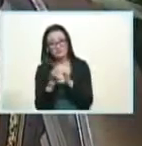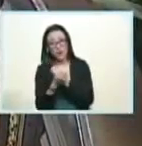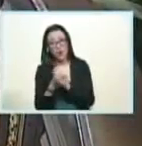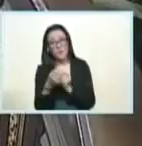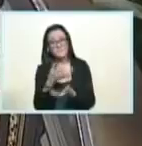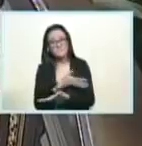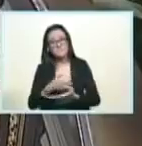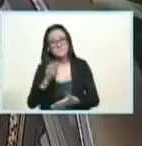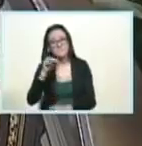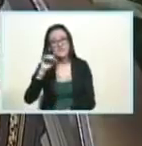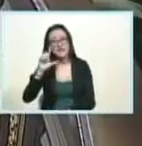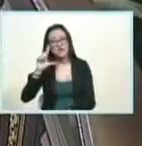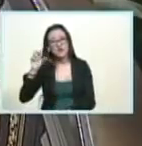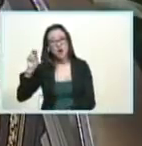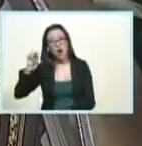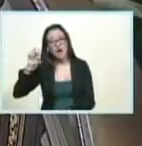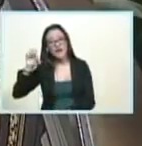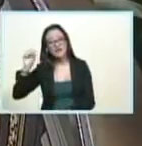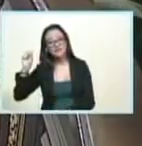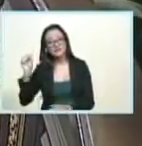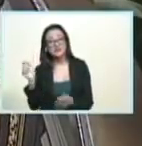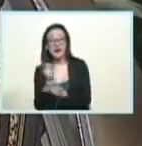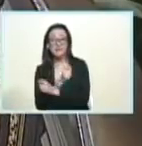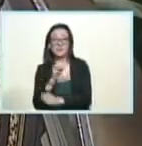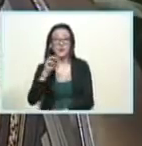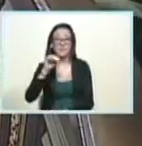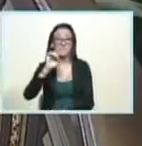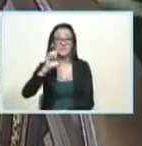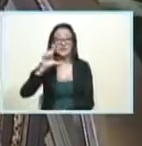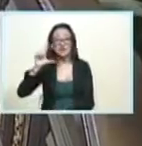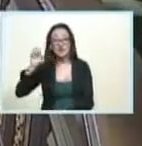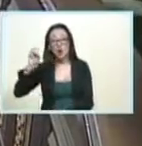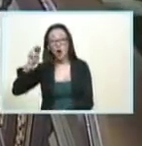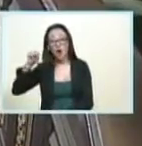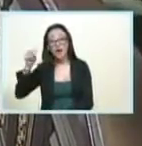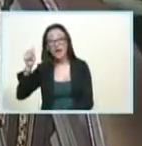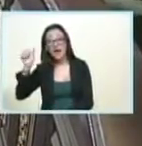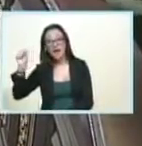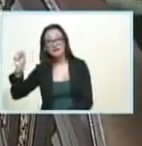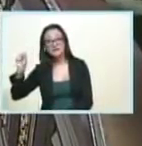Profesor, ¿lo metemos en el diccionario?